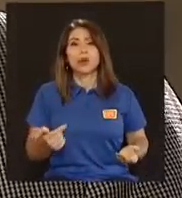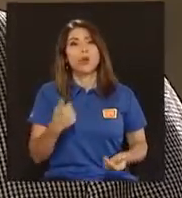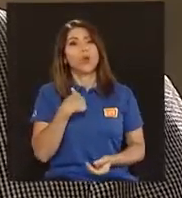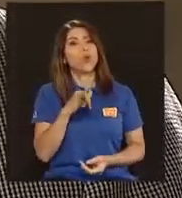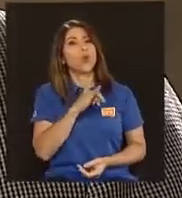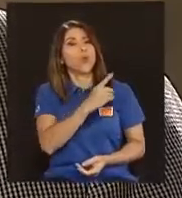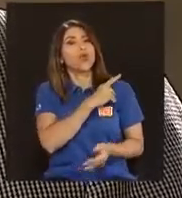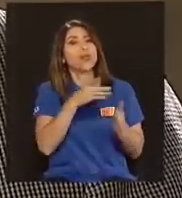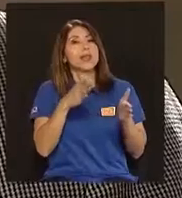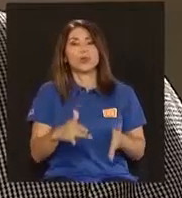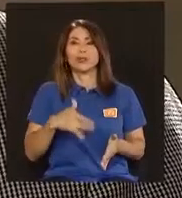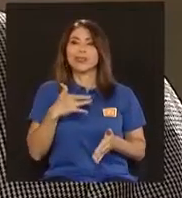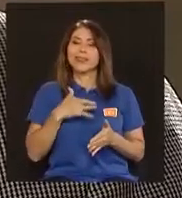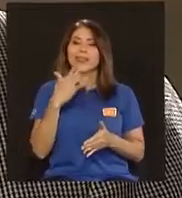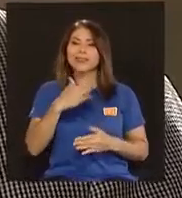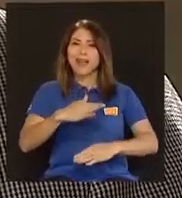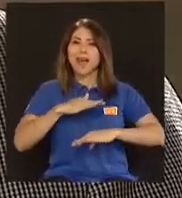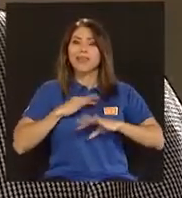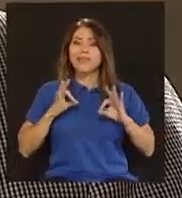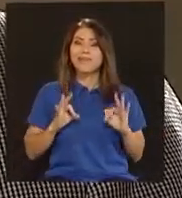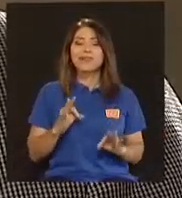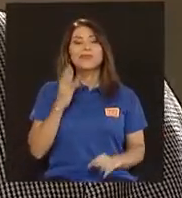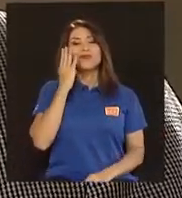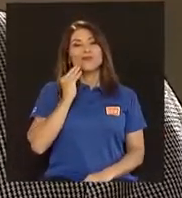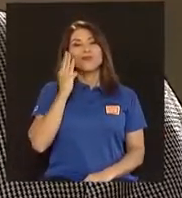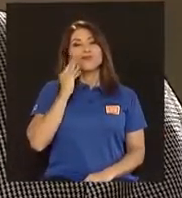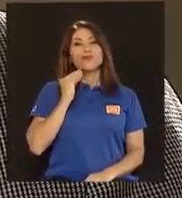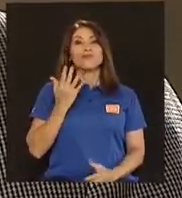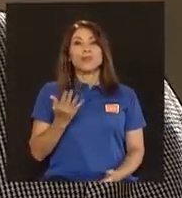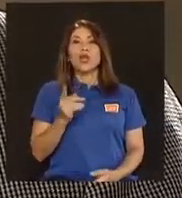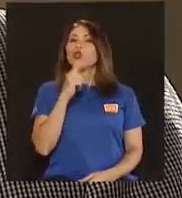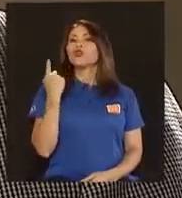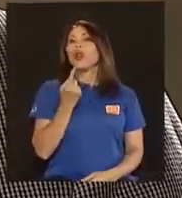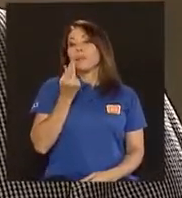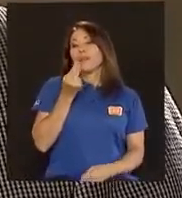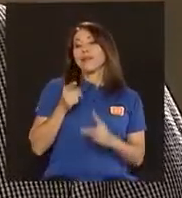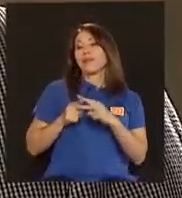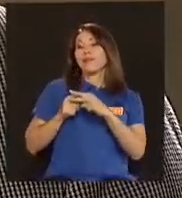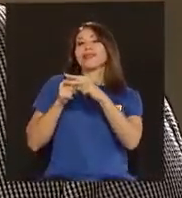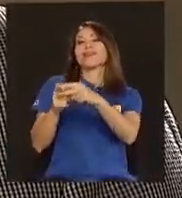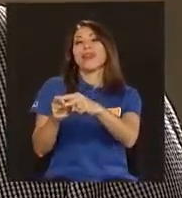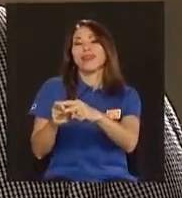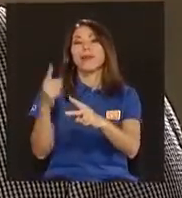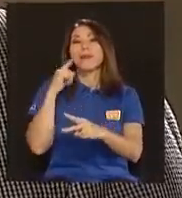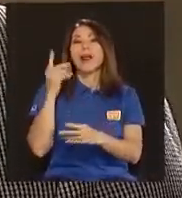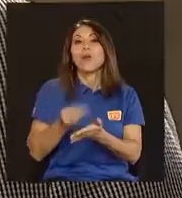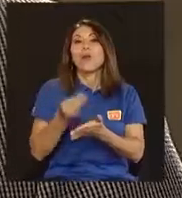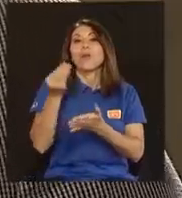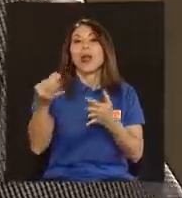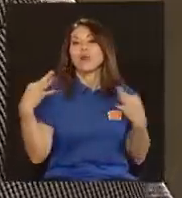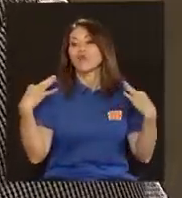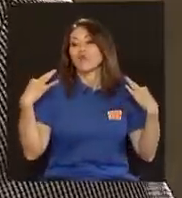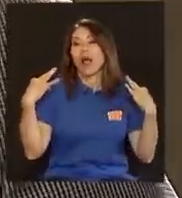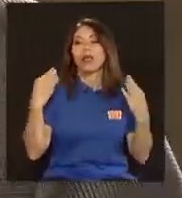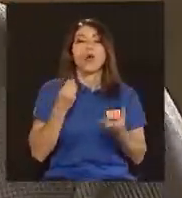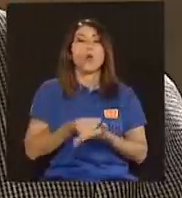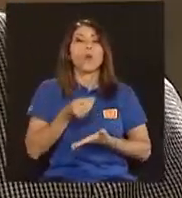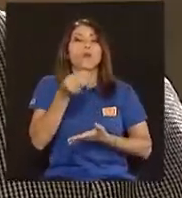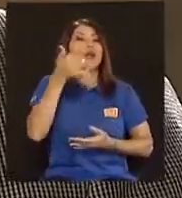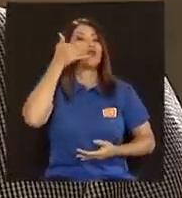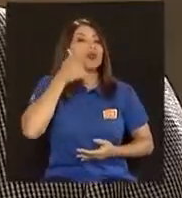director, uno la vive porque no es solo prestar para que te compres un traje o te compres un celular, que puede ser que te sirva para